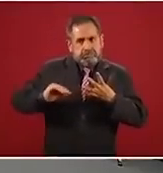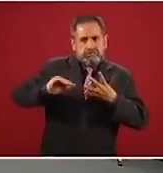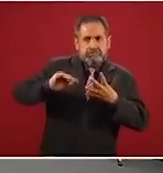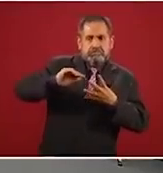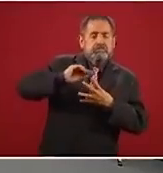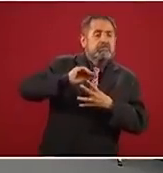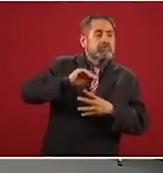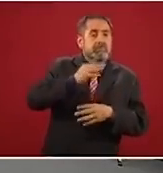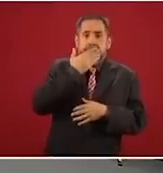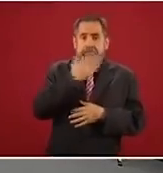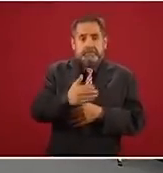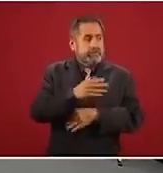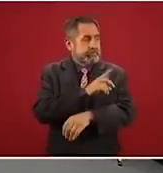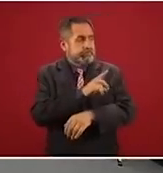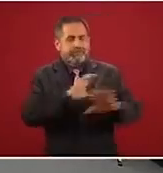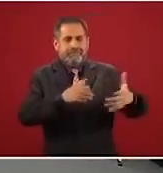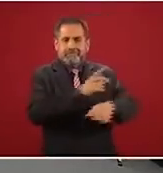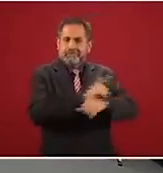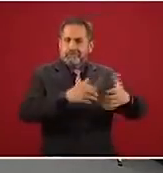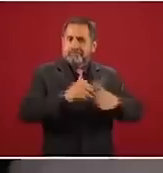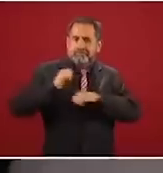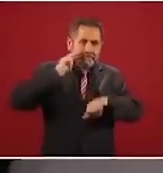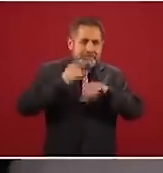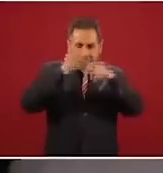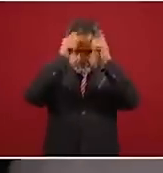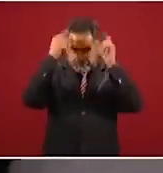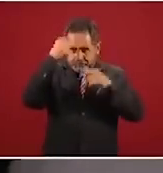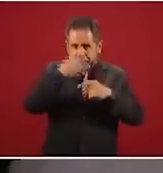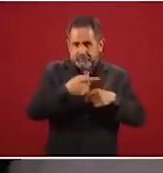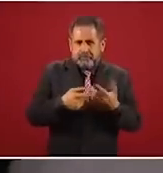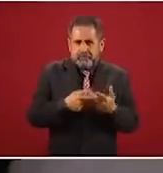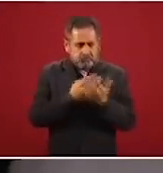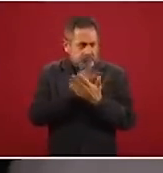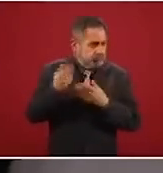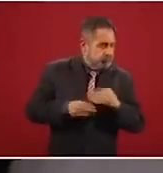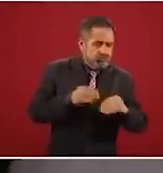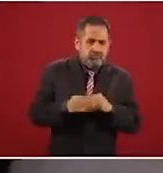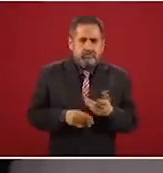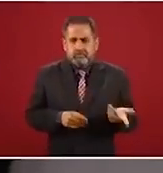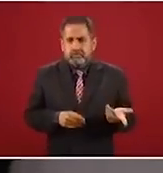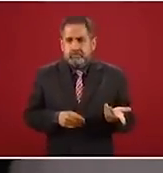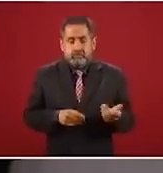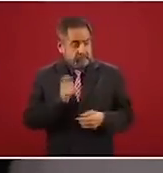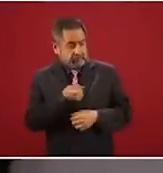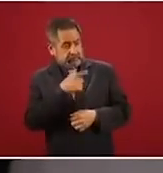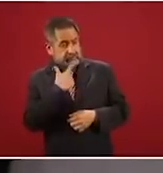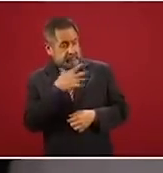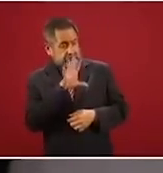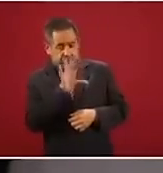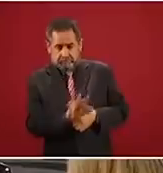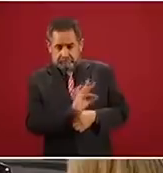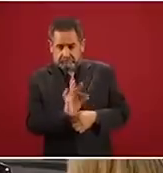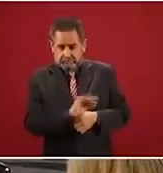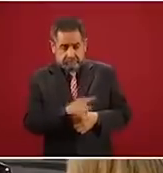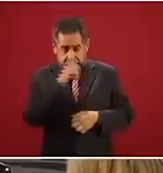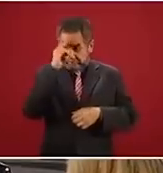de enfermería de una delegación, que llegó a manejar muchos programas, no la hace alguien que pueda